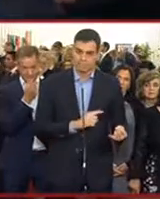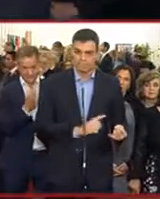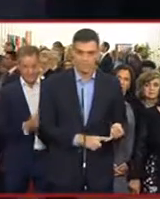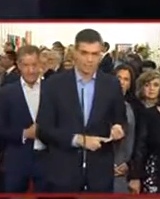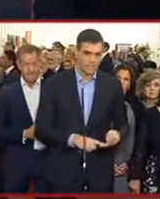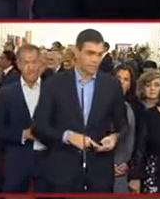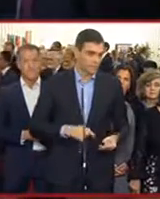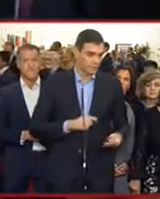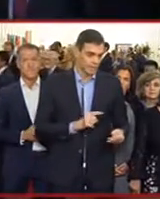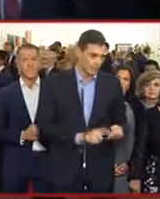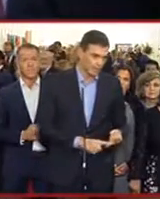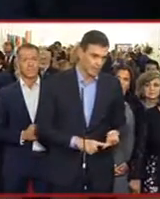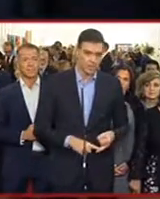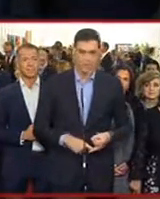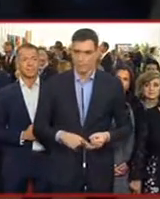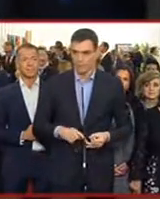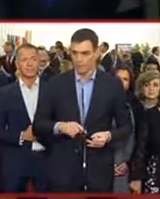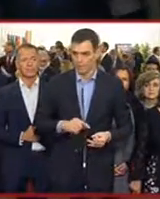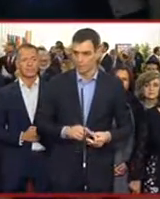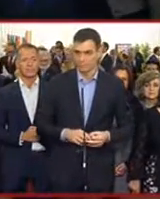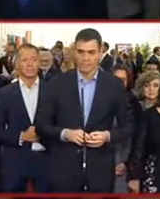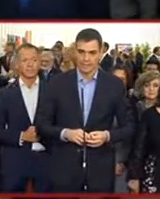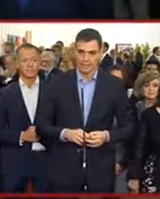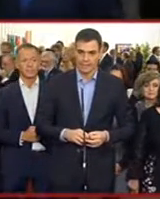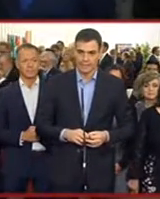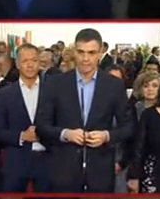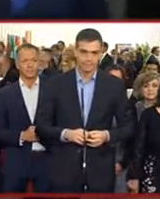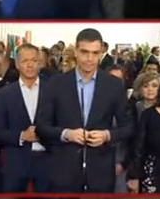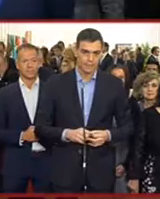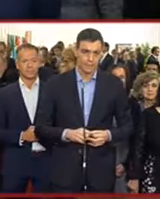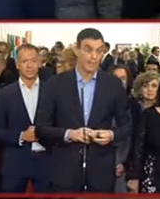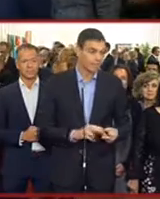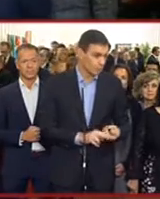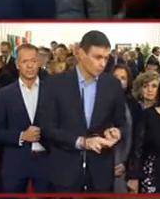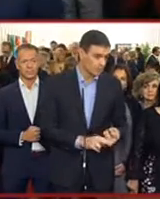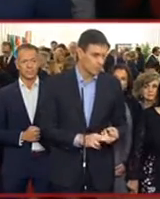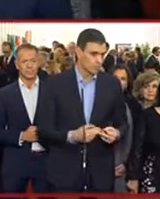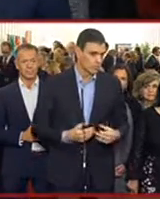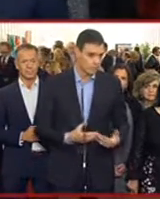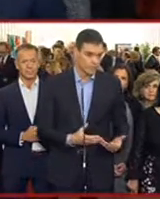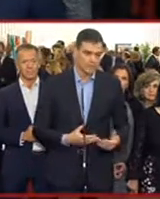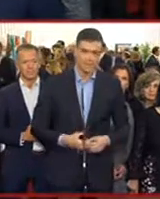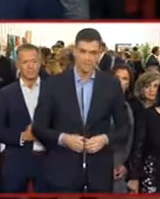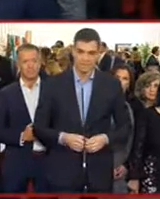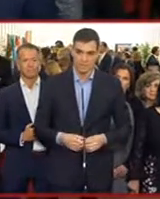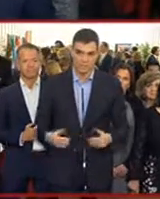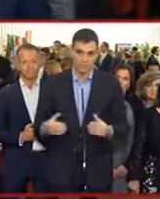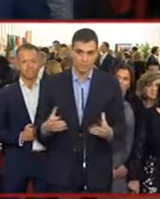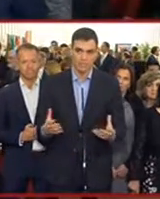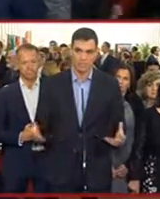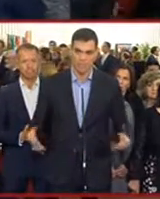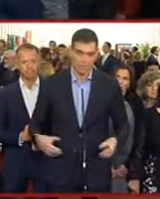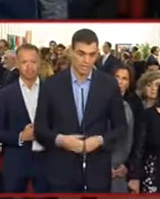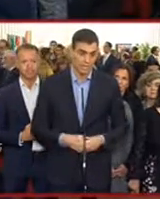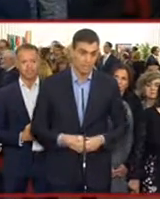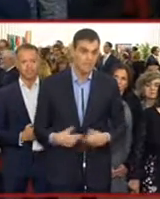tanto, dispersión territorial, envejecimiento de la población, la despoblación, que es uno de los principales desafíos que tienen muchas